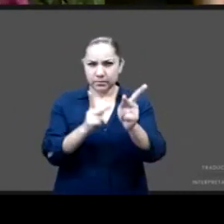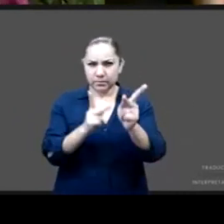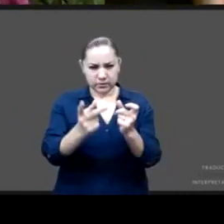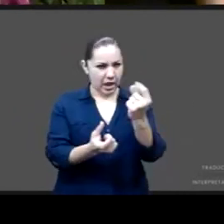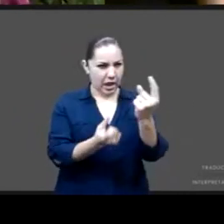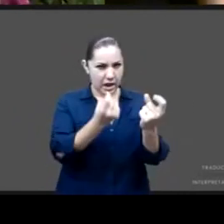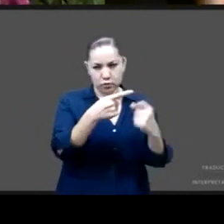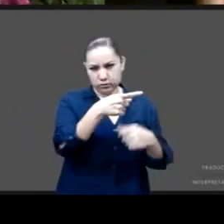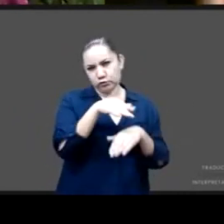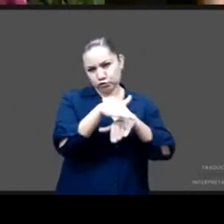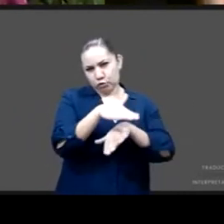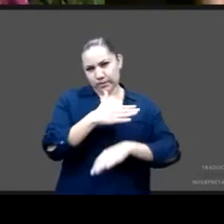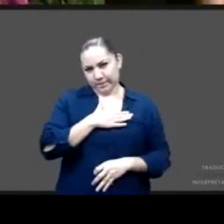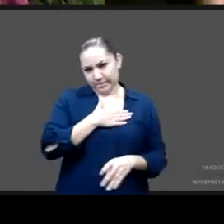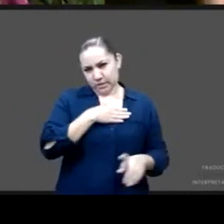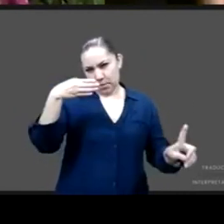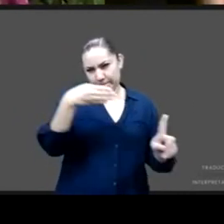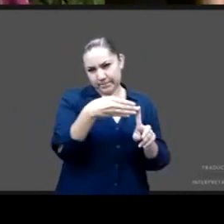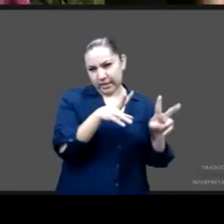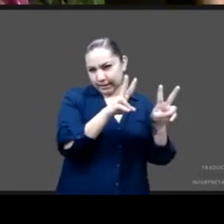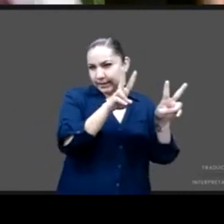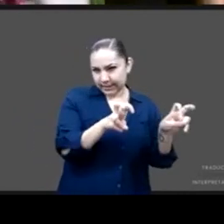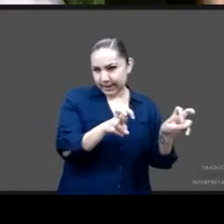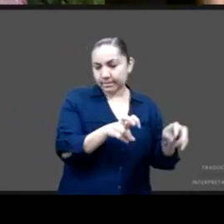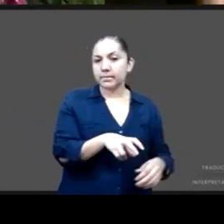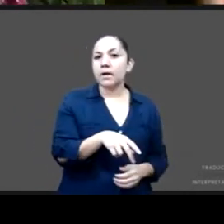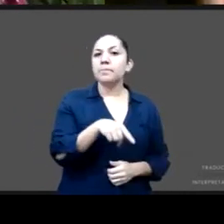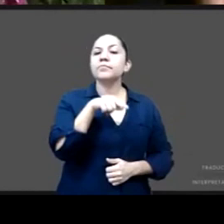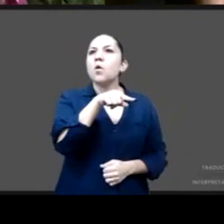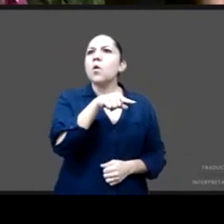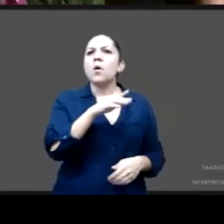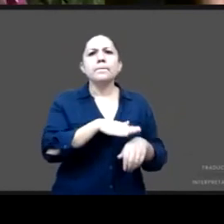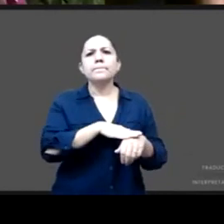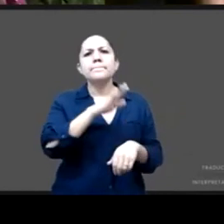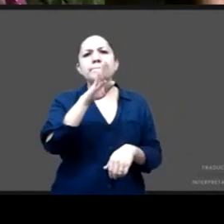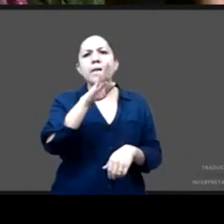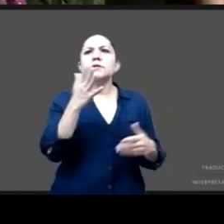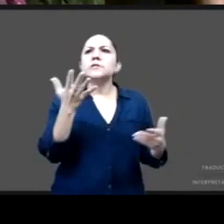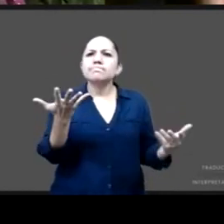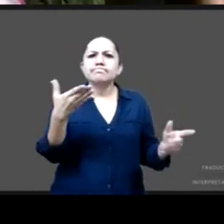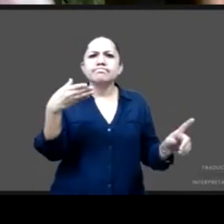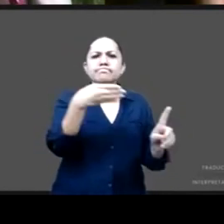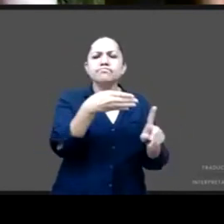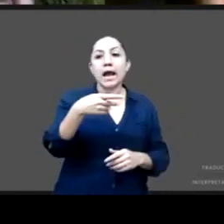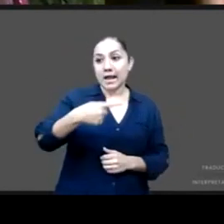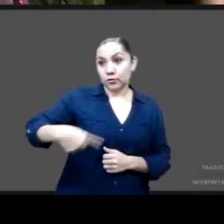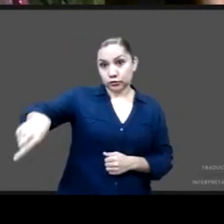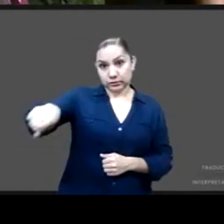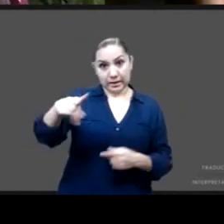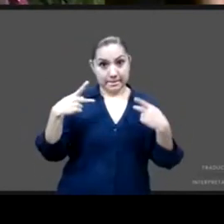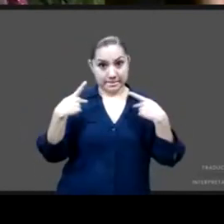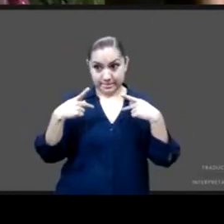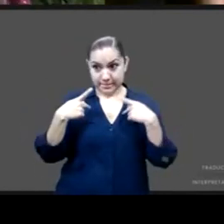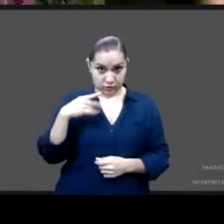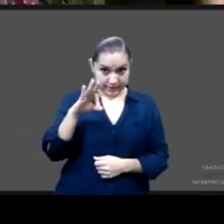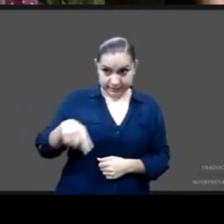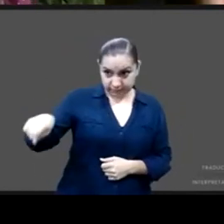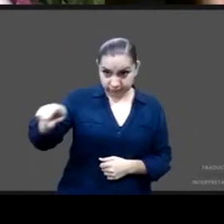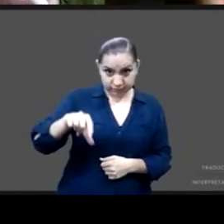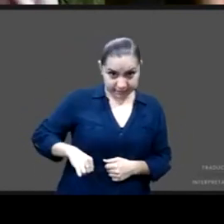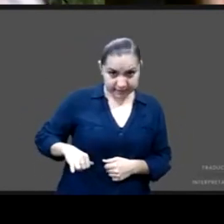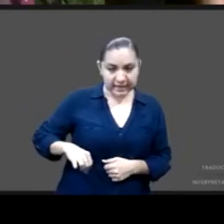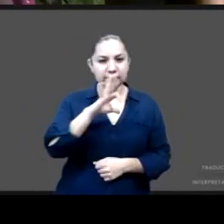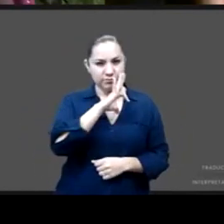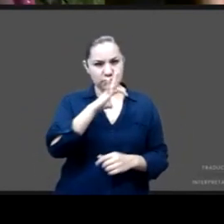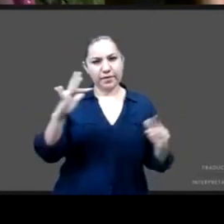el mío les comparto aquellos que estén más interesados tenemos la página de Facebook de la arquidiócesis primada de México el Facebook de por